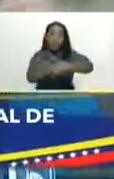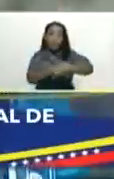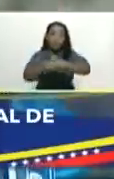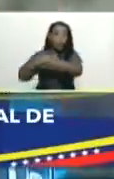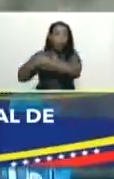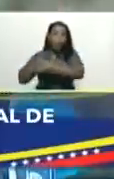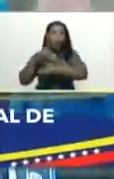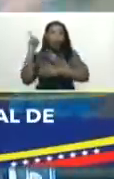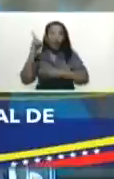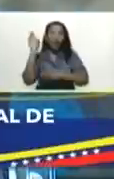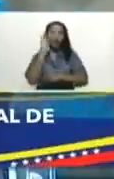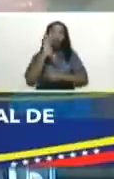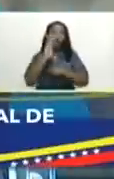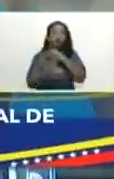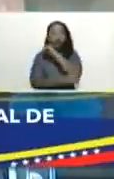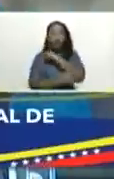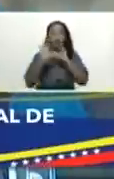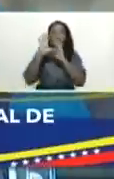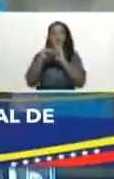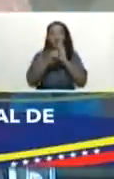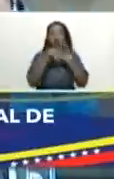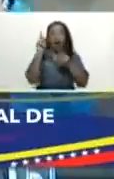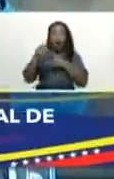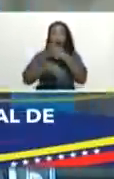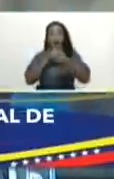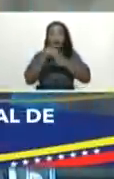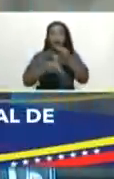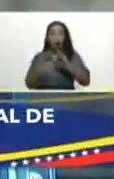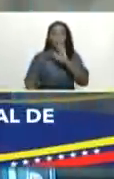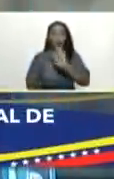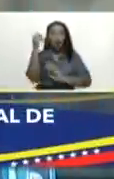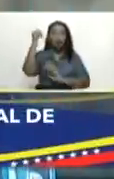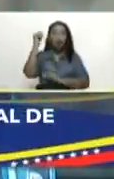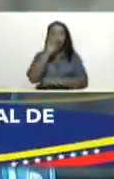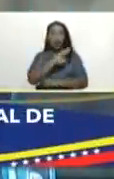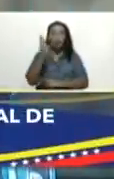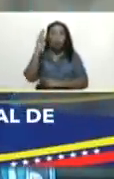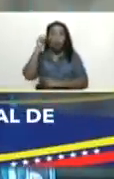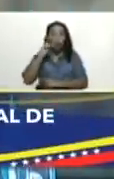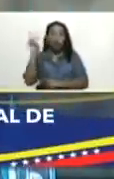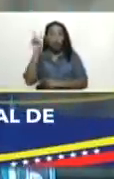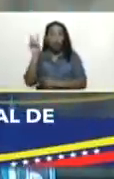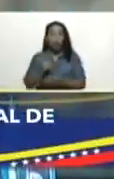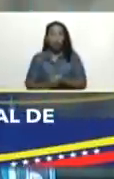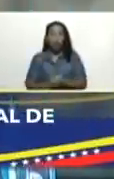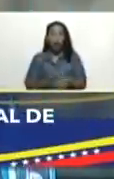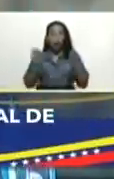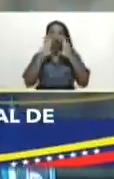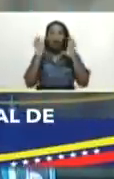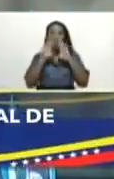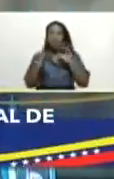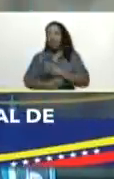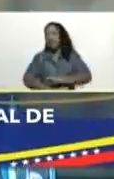las fechorías y de los robos que estaban cometiendo contra nuestra república. Confesado.